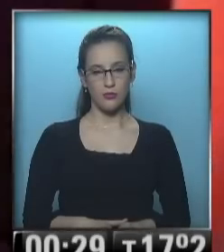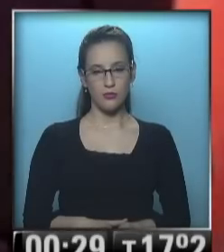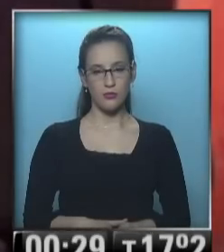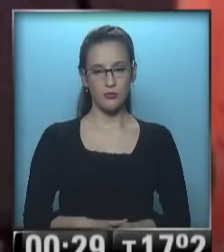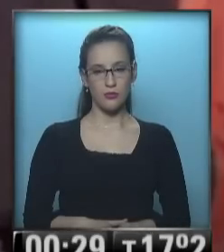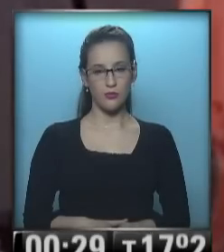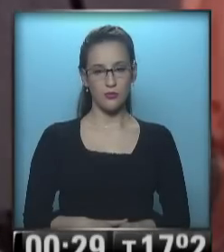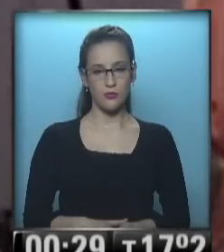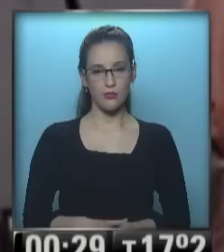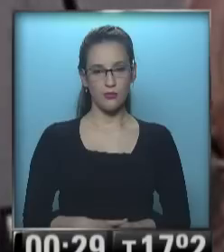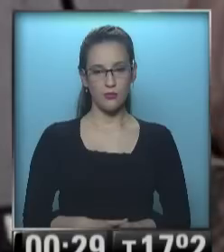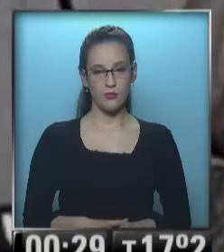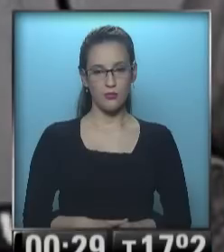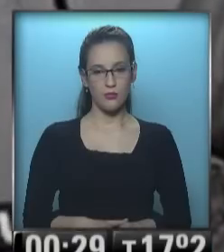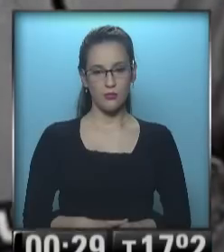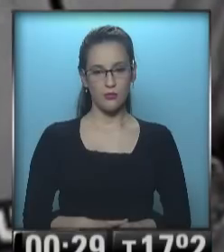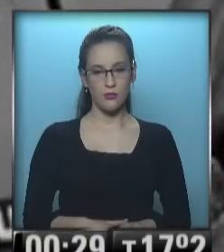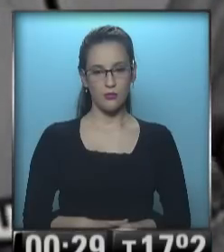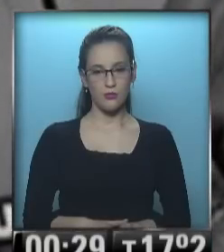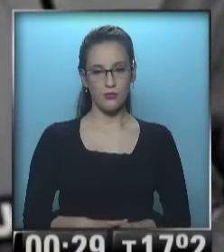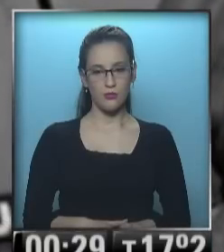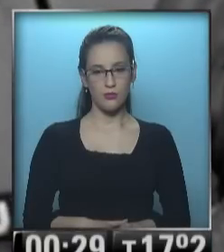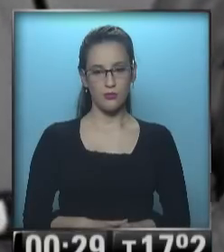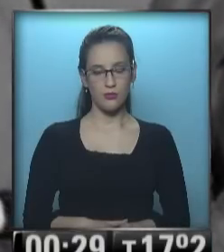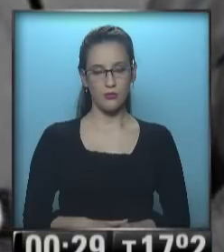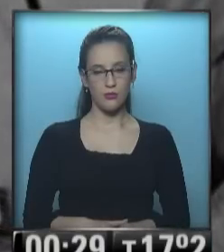mis plegarias.